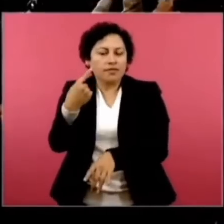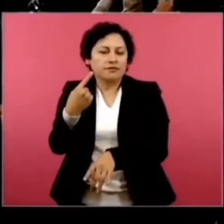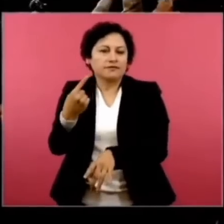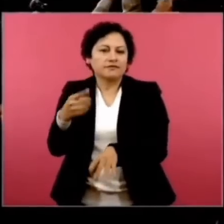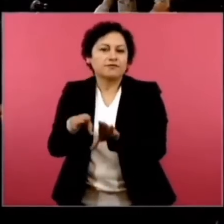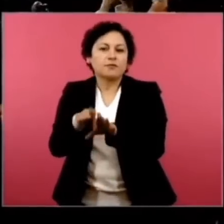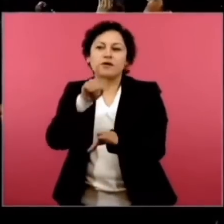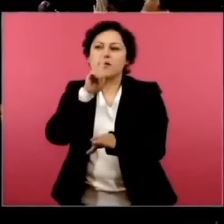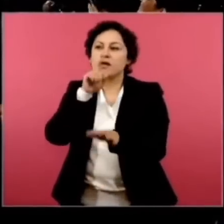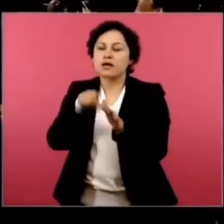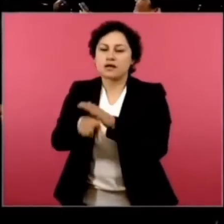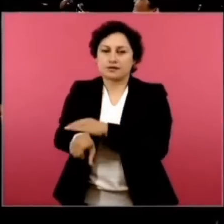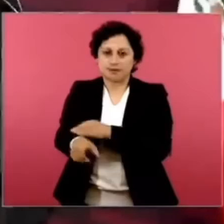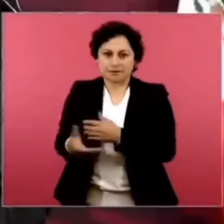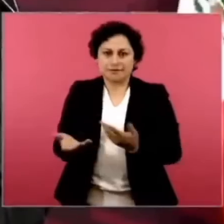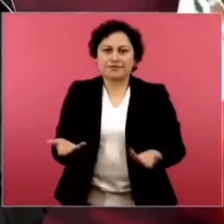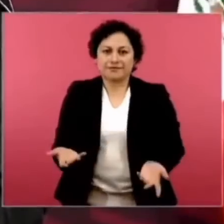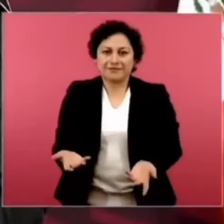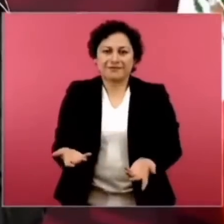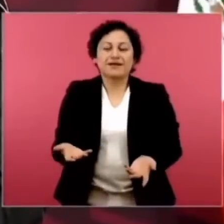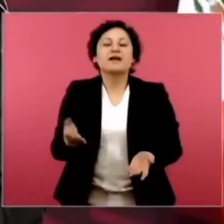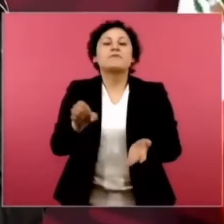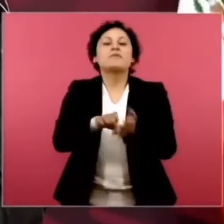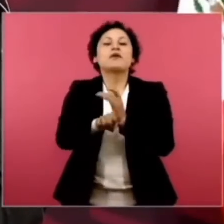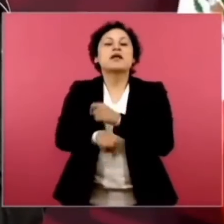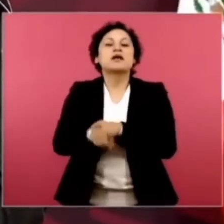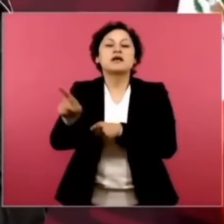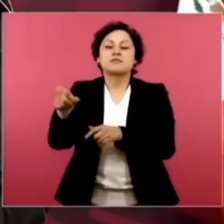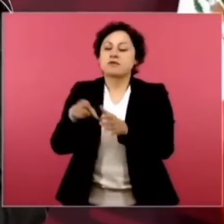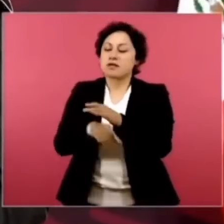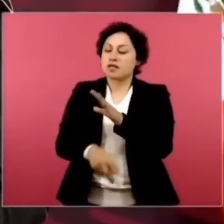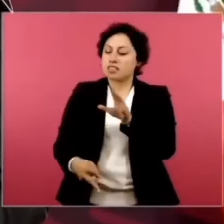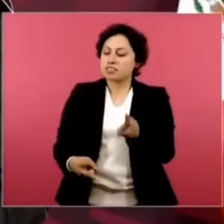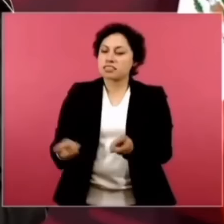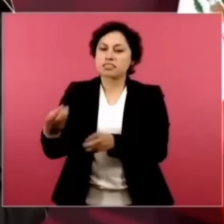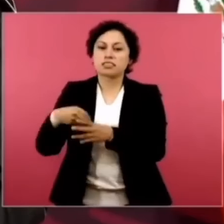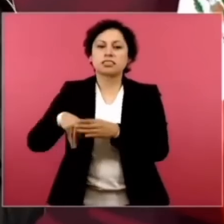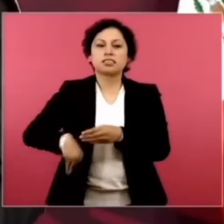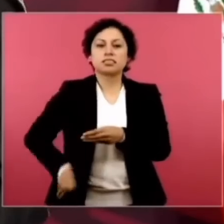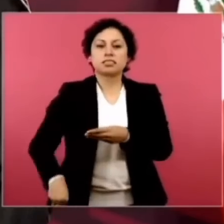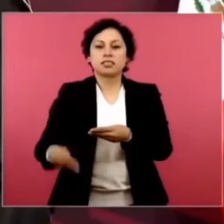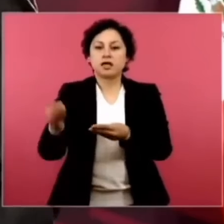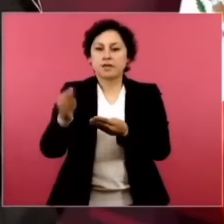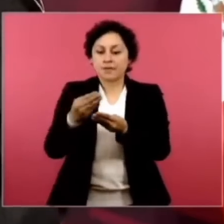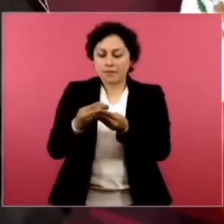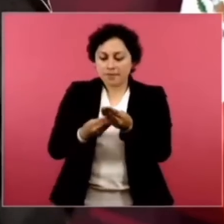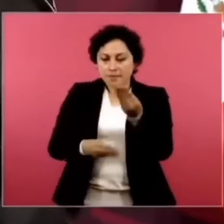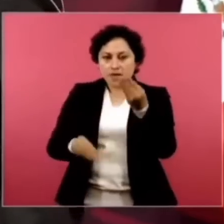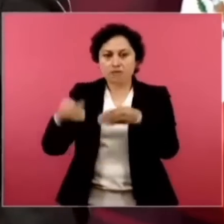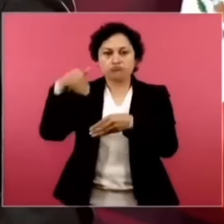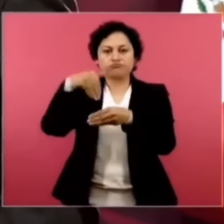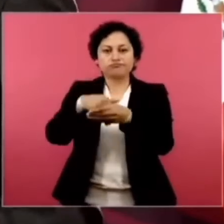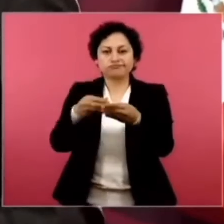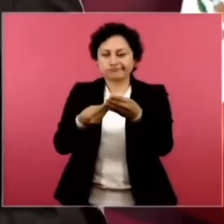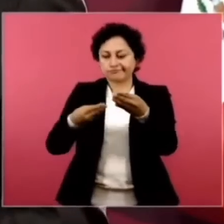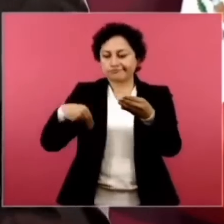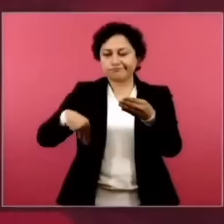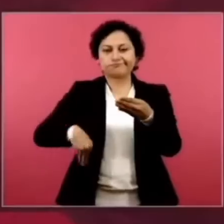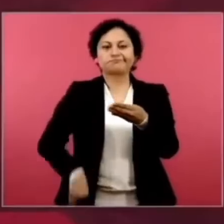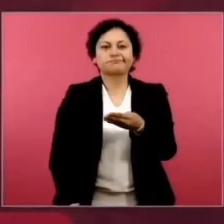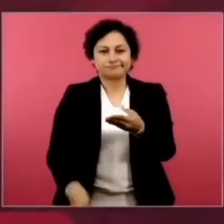que le sacaban al sobre un billete, 2 billetes. Bueno, todo eso es historia,